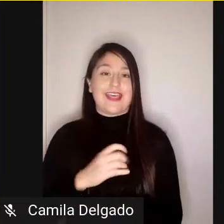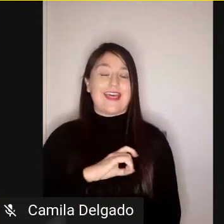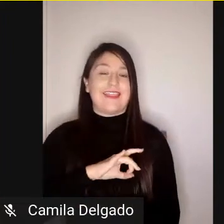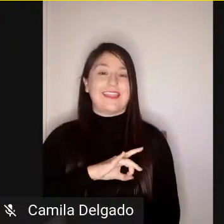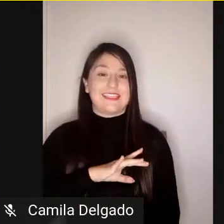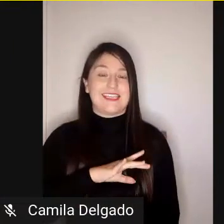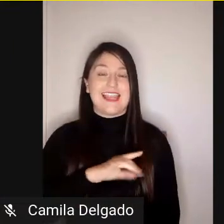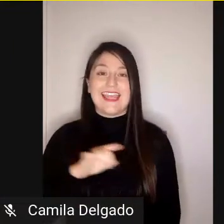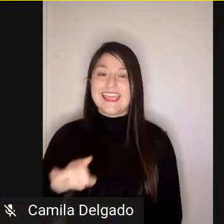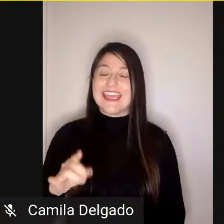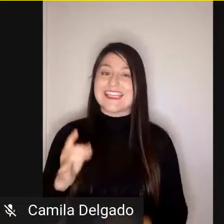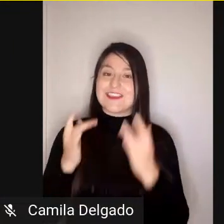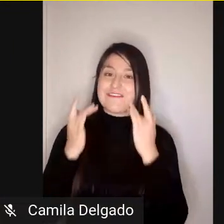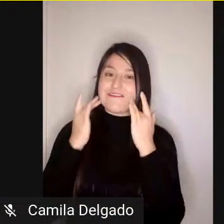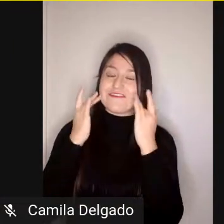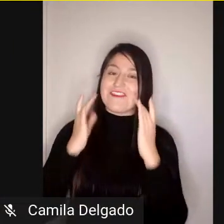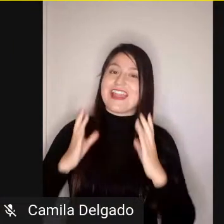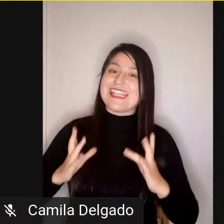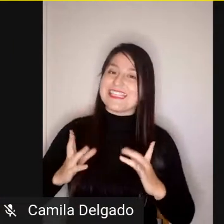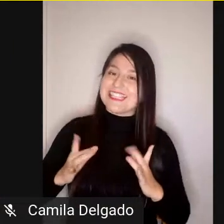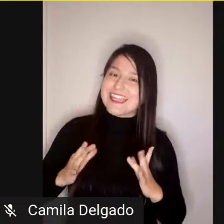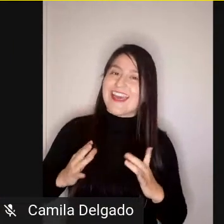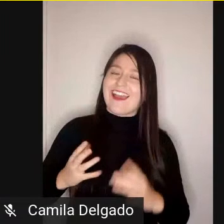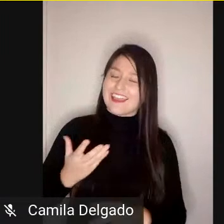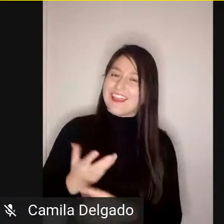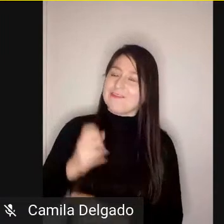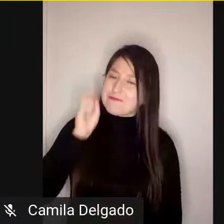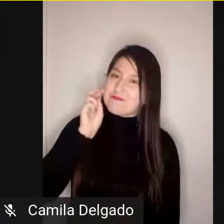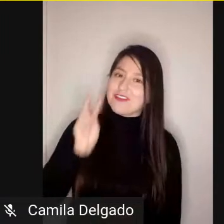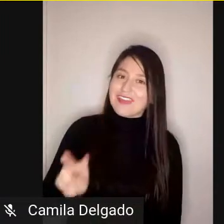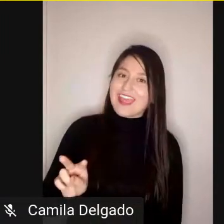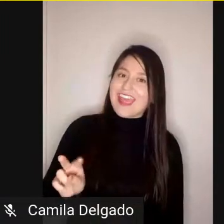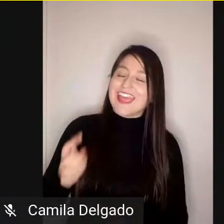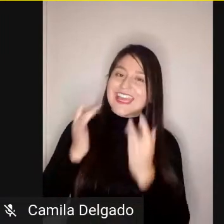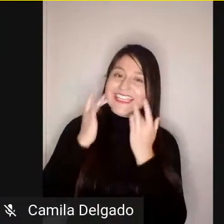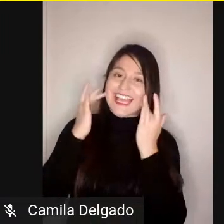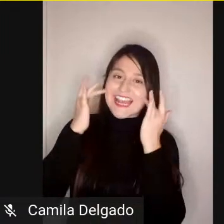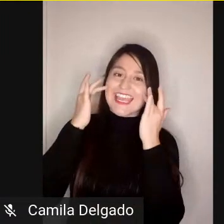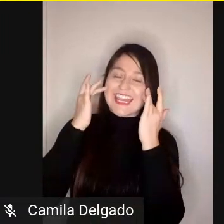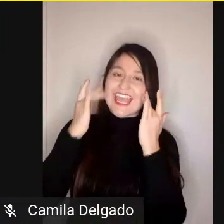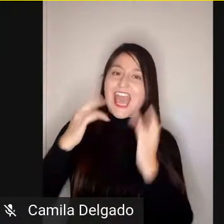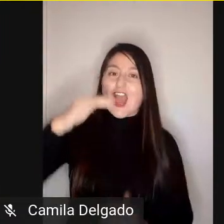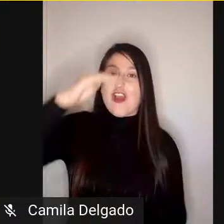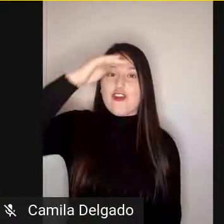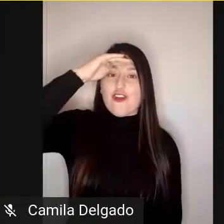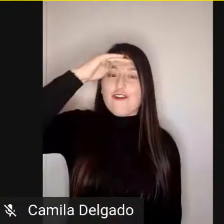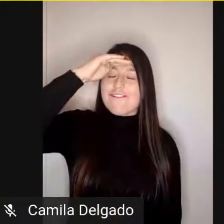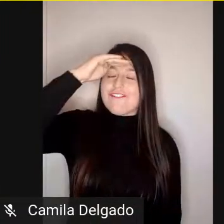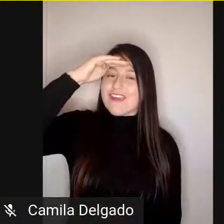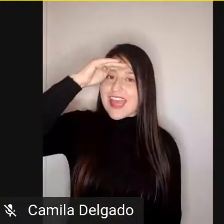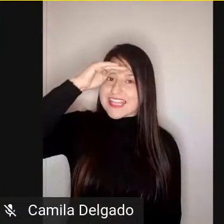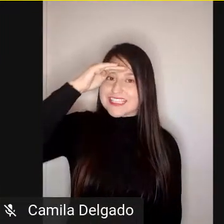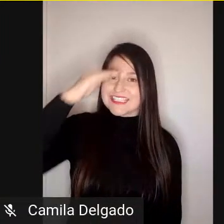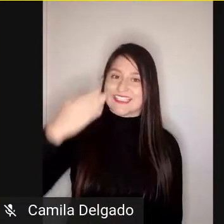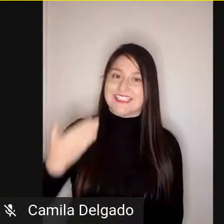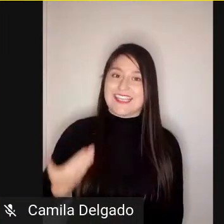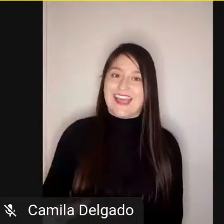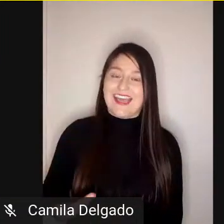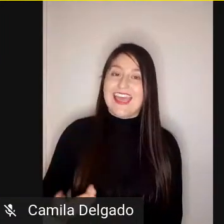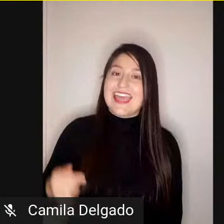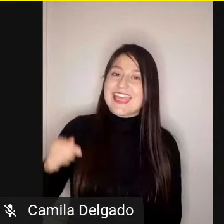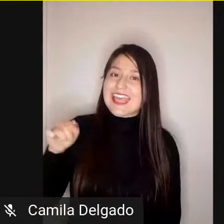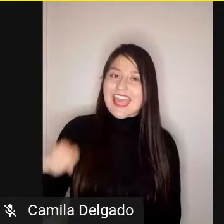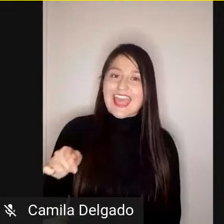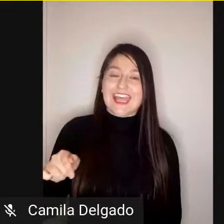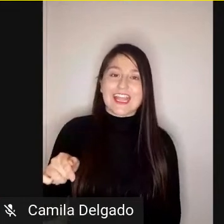que tenían, esa felicidad, esa alegría, esa confianza en que esto era